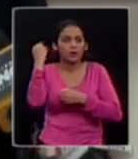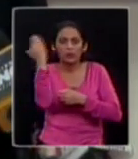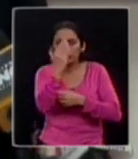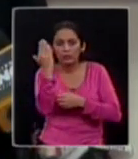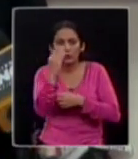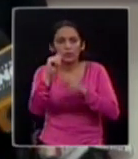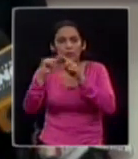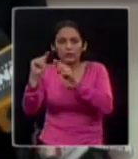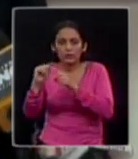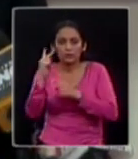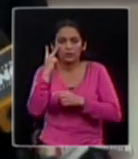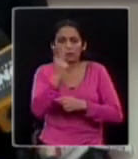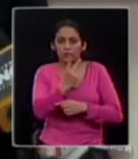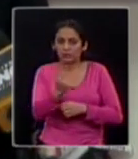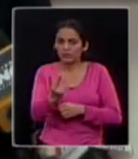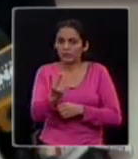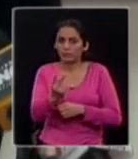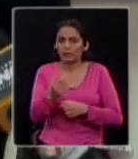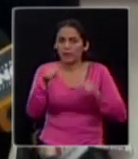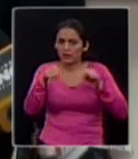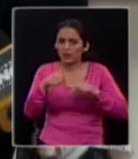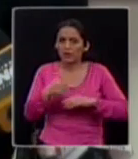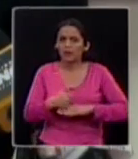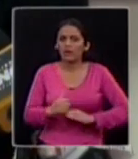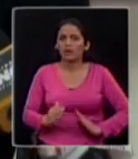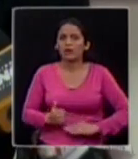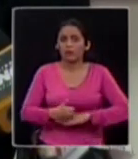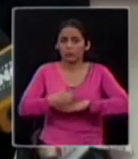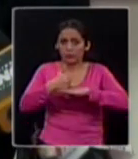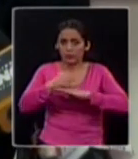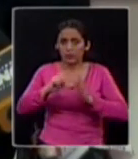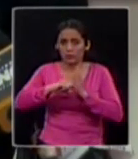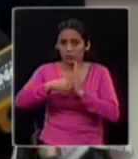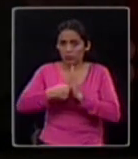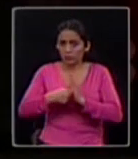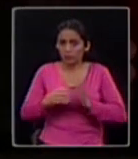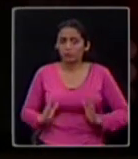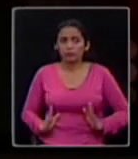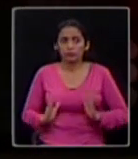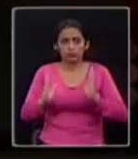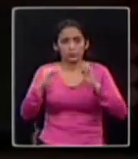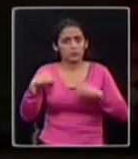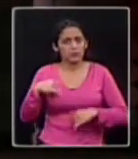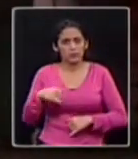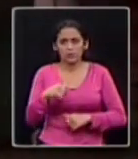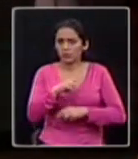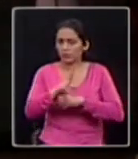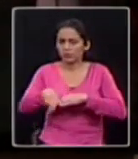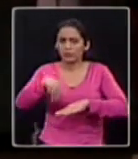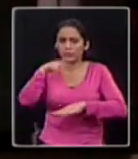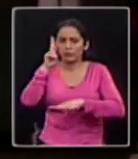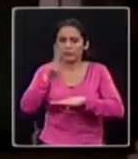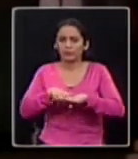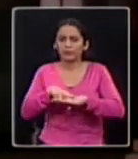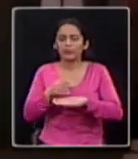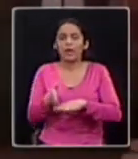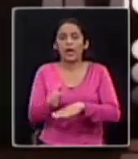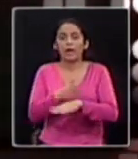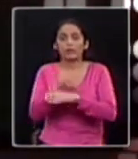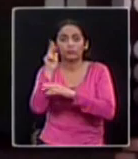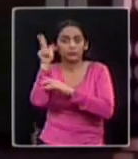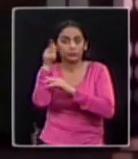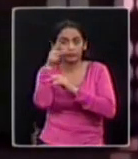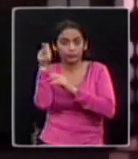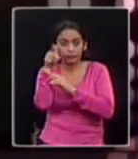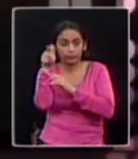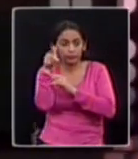cautizante respecto de una institución que está funcionando en forma absolutamente regular. Es que en las últimas horas la difusión de un video que